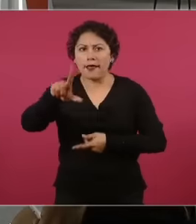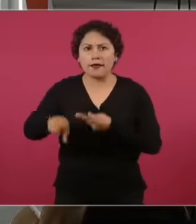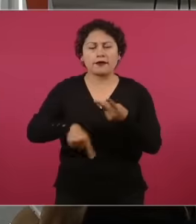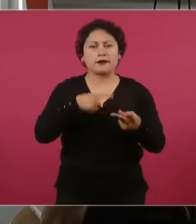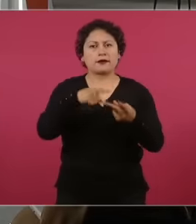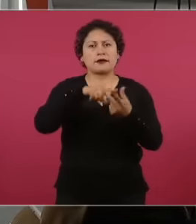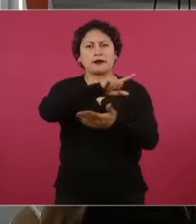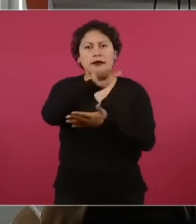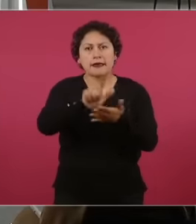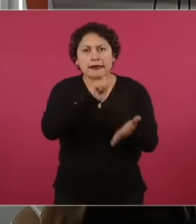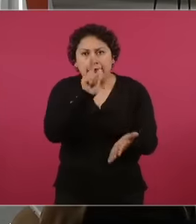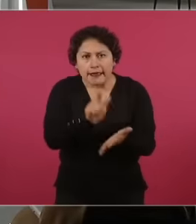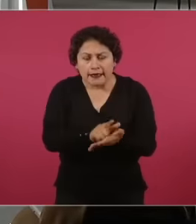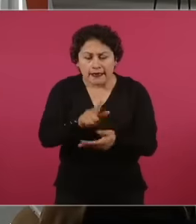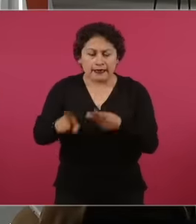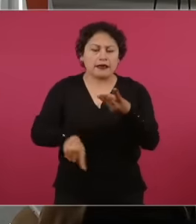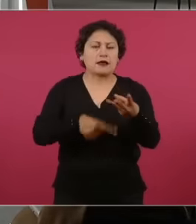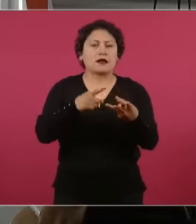político.